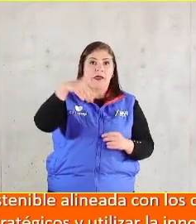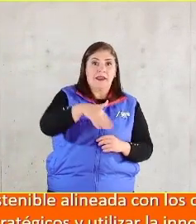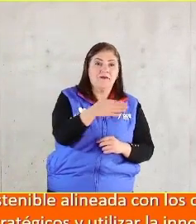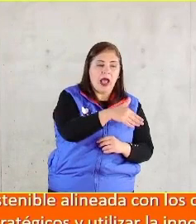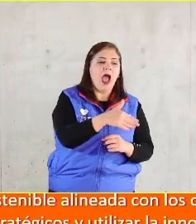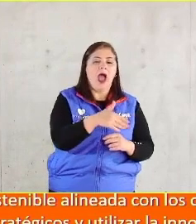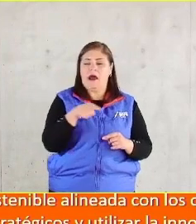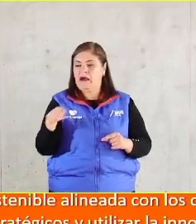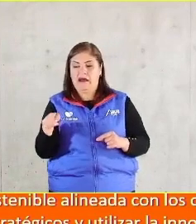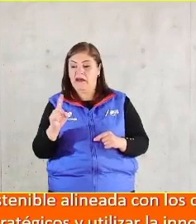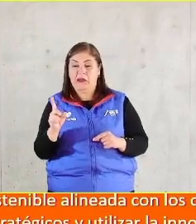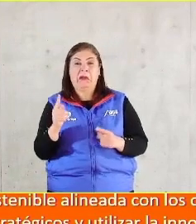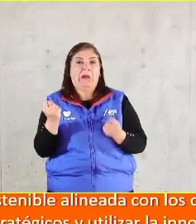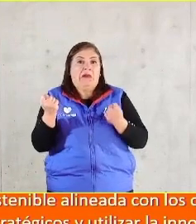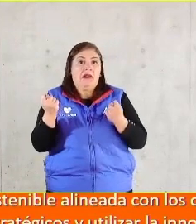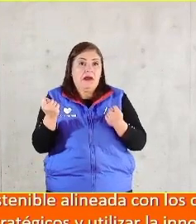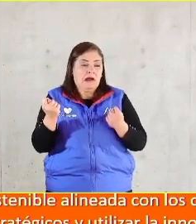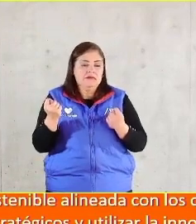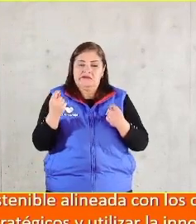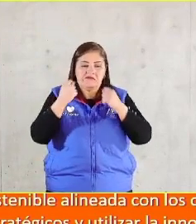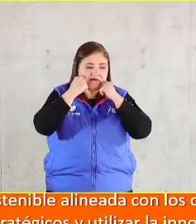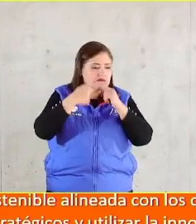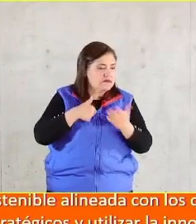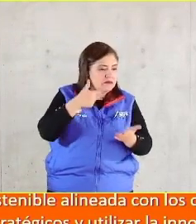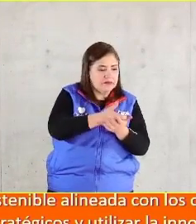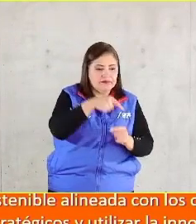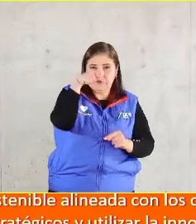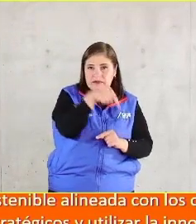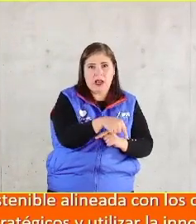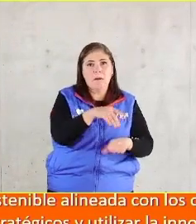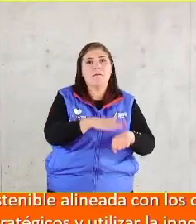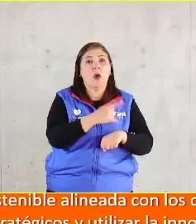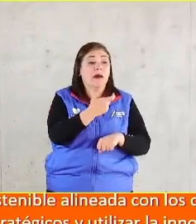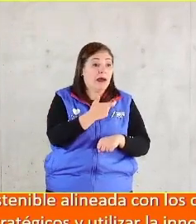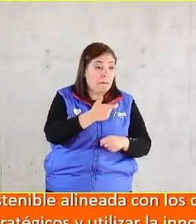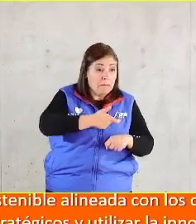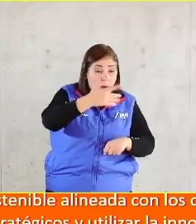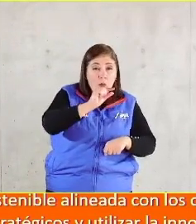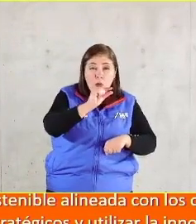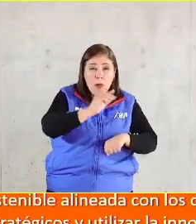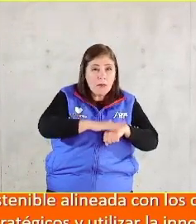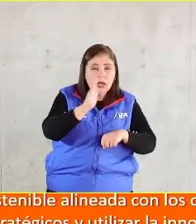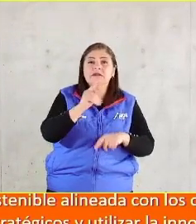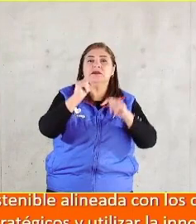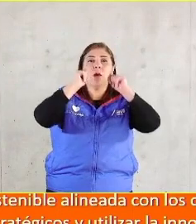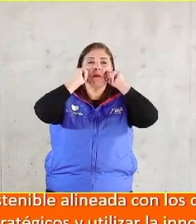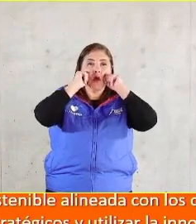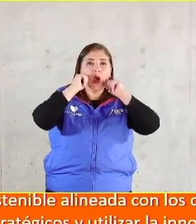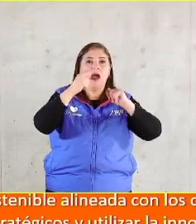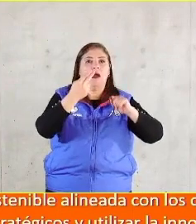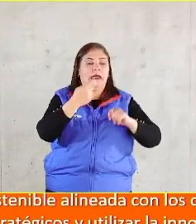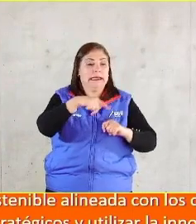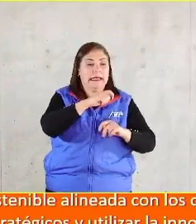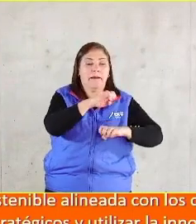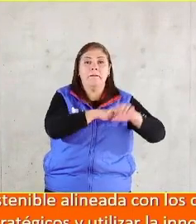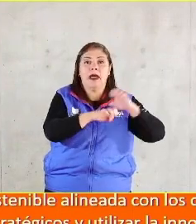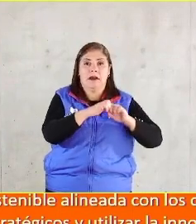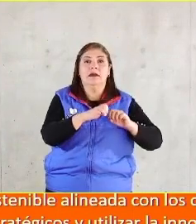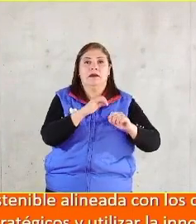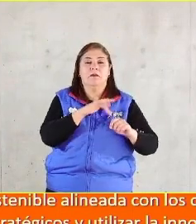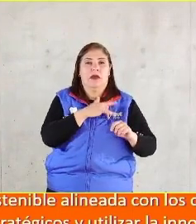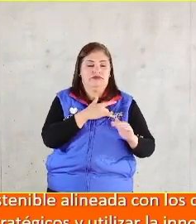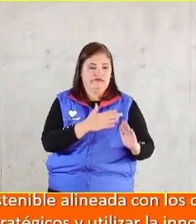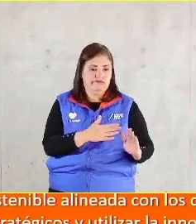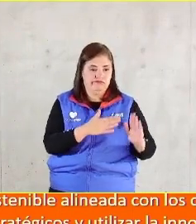comprar esa, aunque me cueste un poco más. Esas son las empresas que se empiezan a comprometer con sus